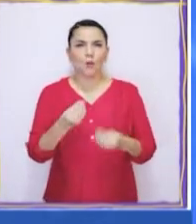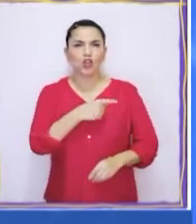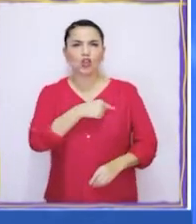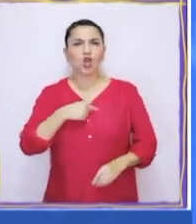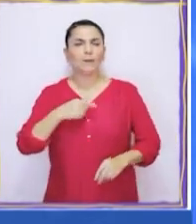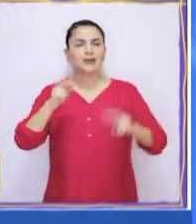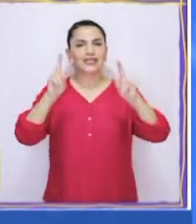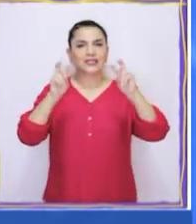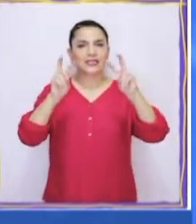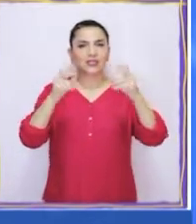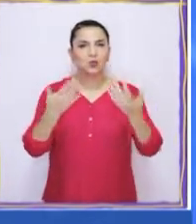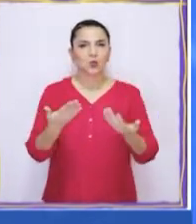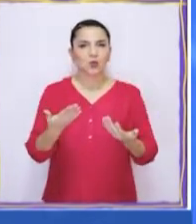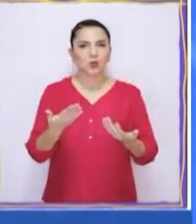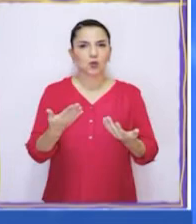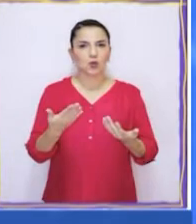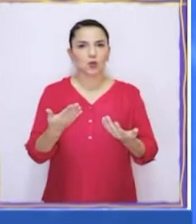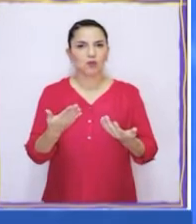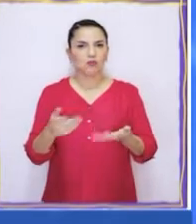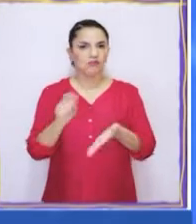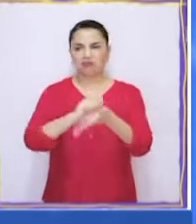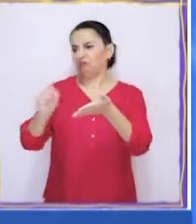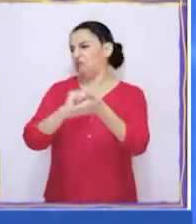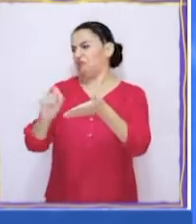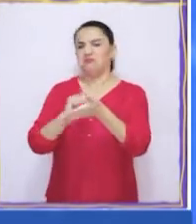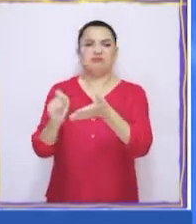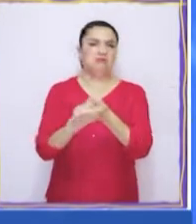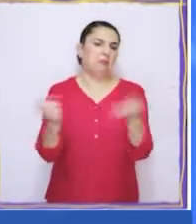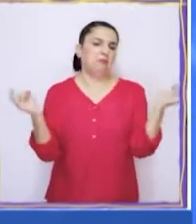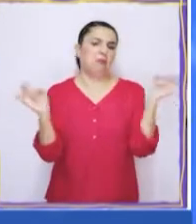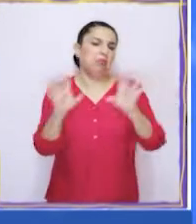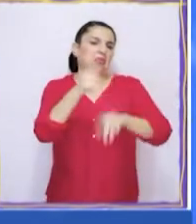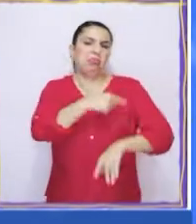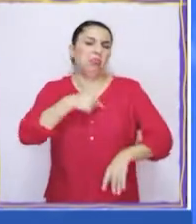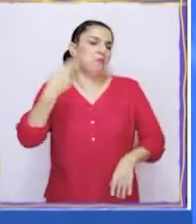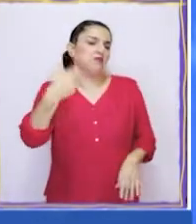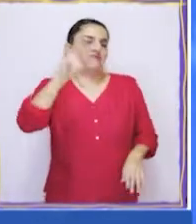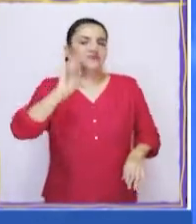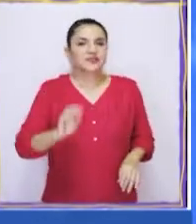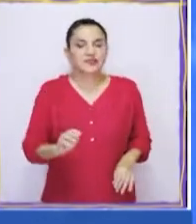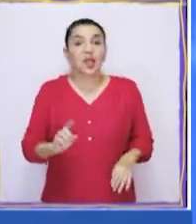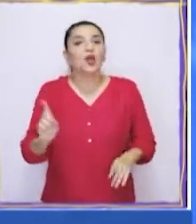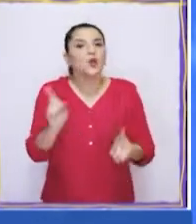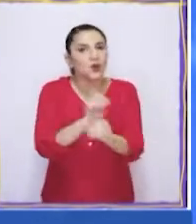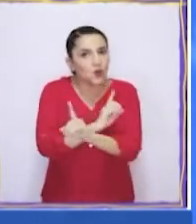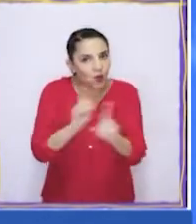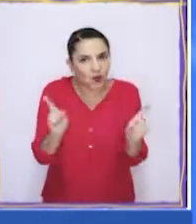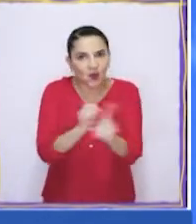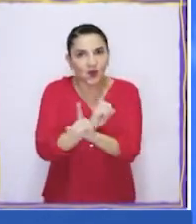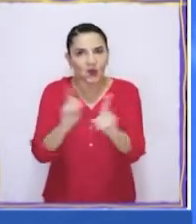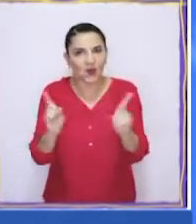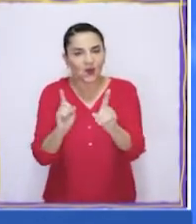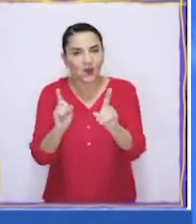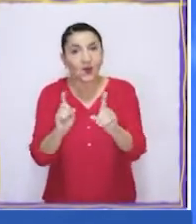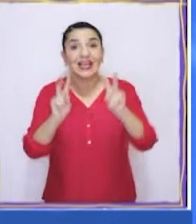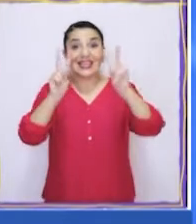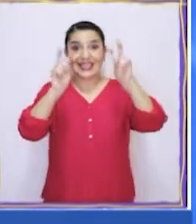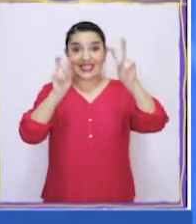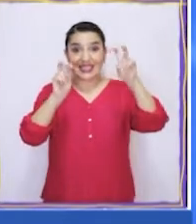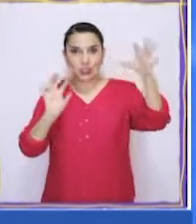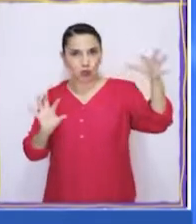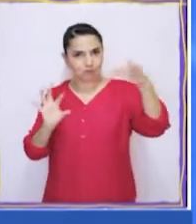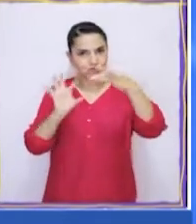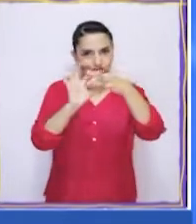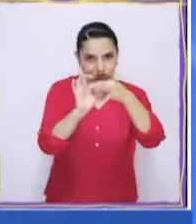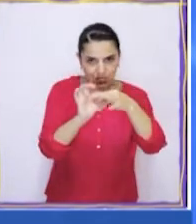ponemos le podemos escribir cualquier título cualquier nombre no cierto tiene que estar relacionado con